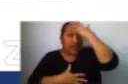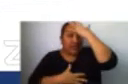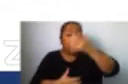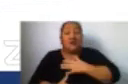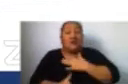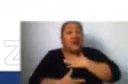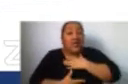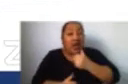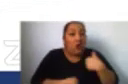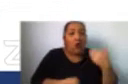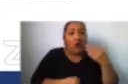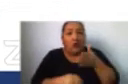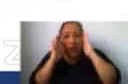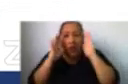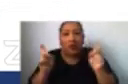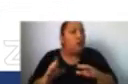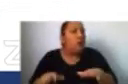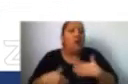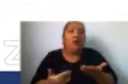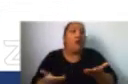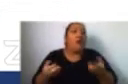por falta de estos insumos.